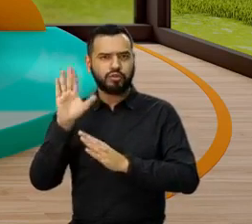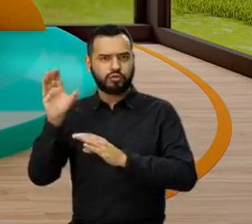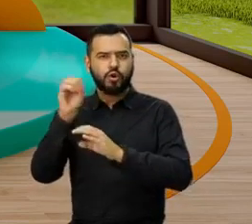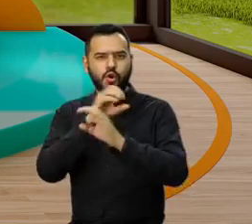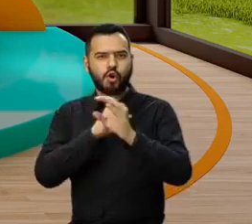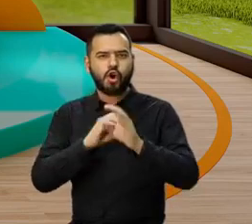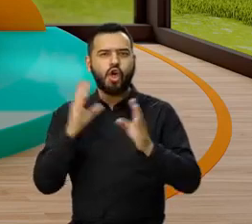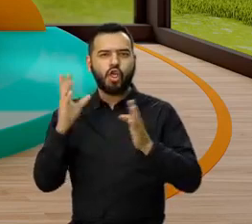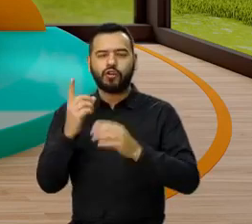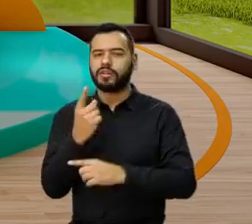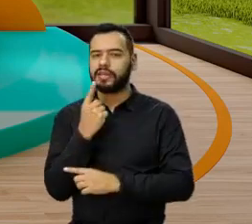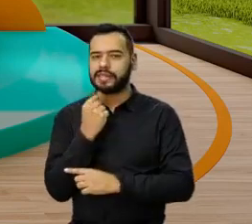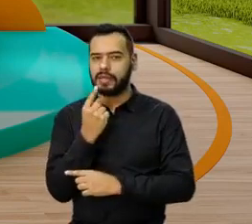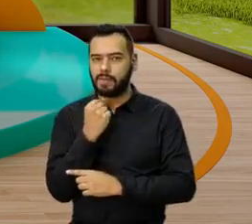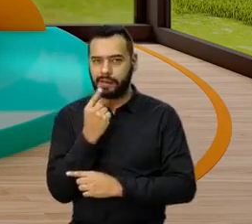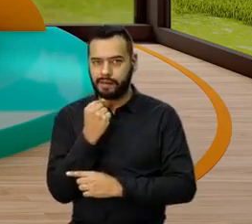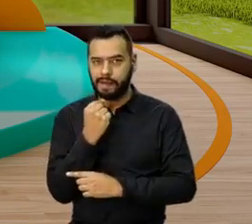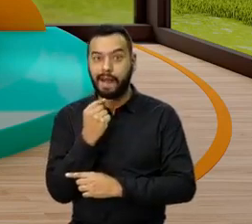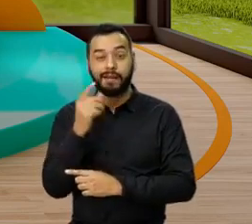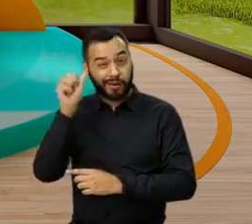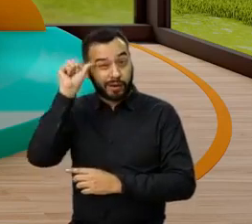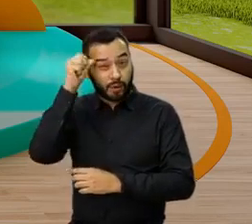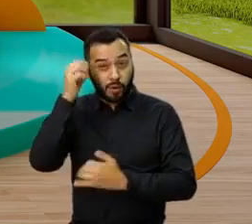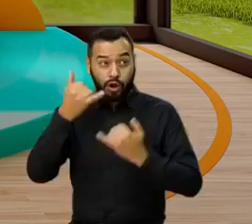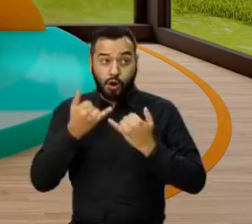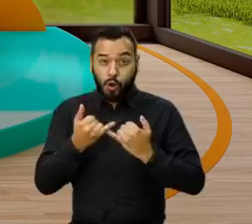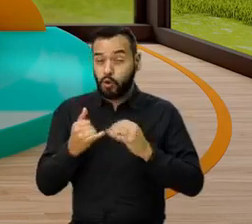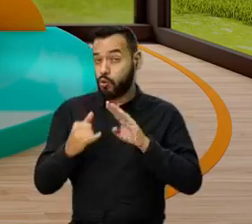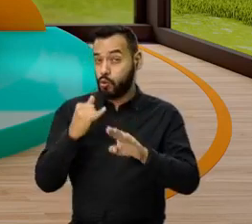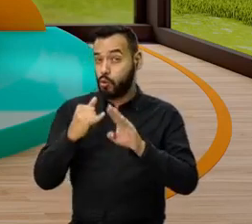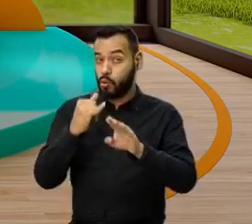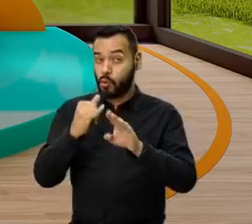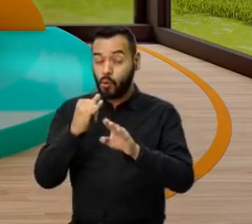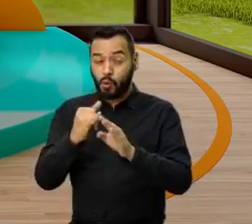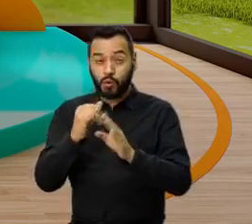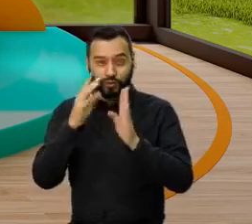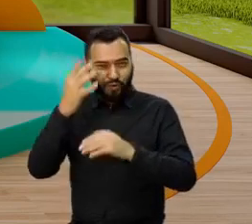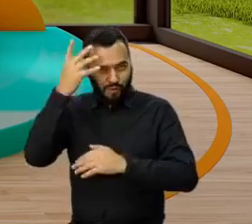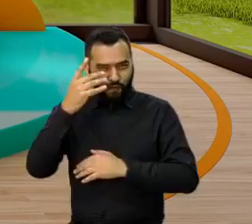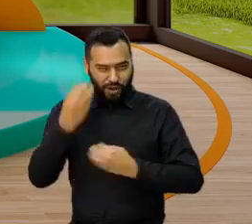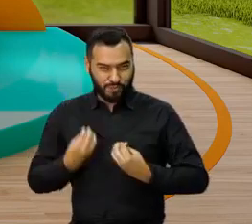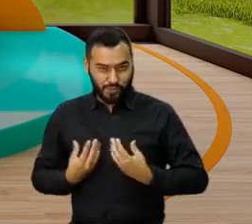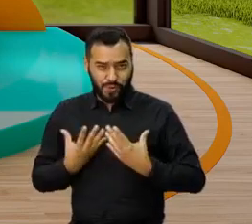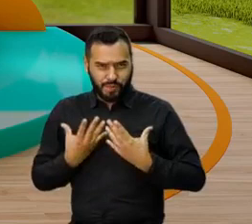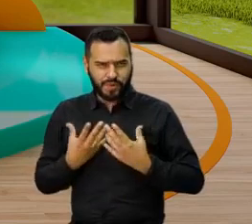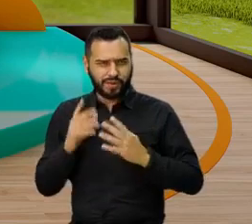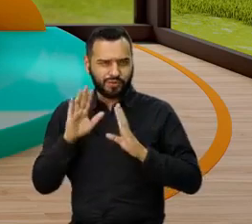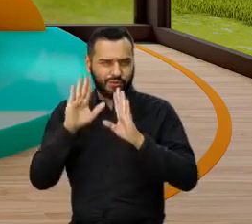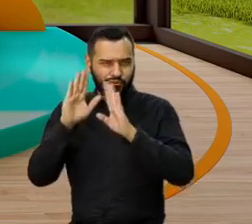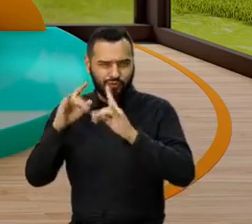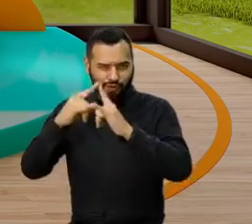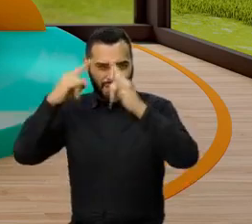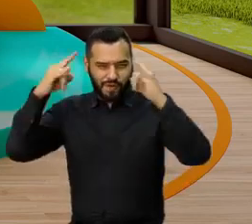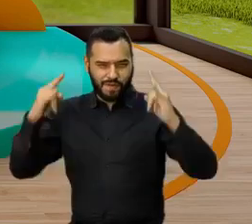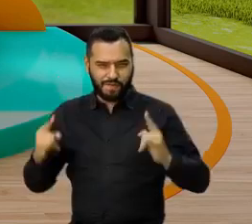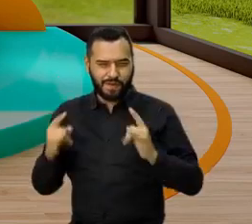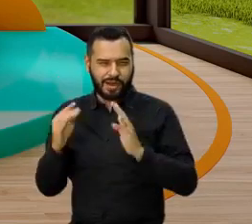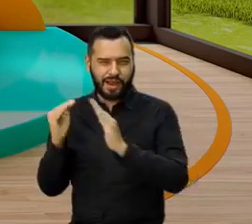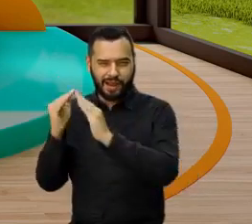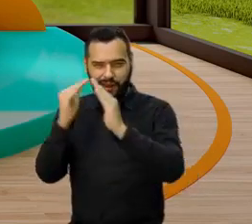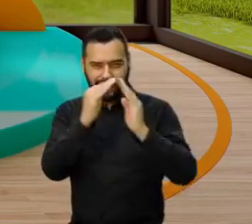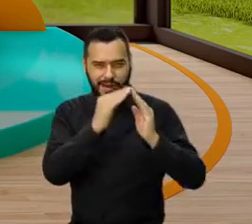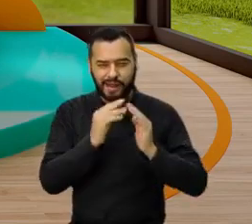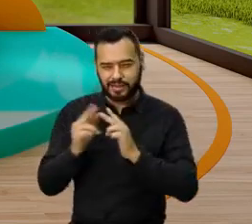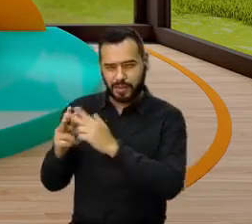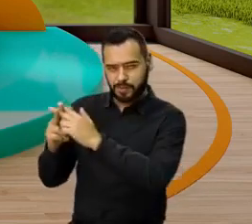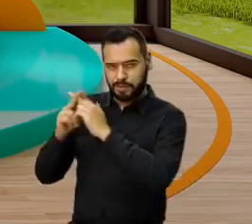ubicado en zipaquirá recuerden que hoy en nuestra última transmisión de facebook live dentro del marco de la feria de vivienda y crédito hipotecario